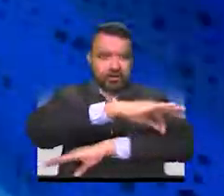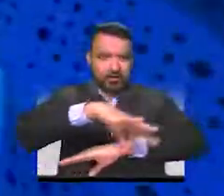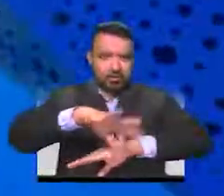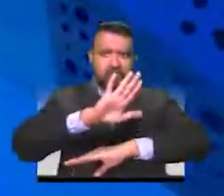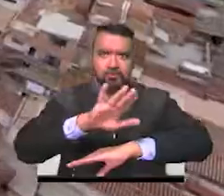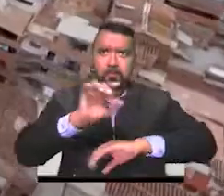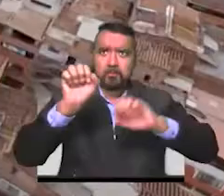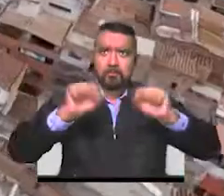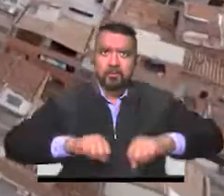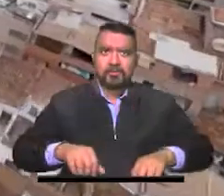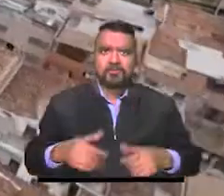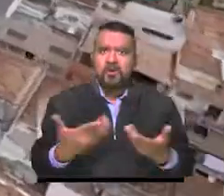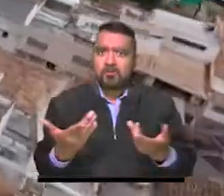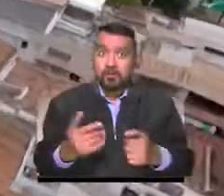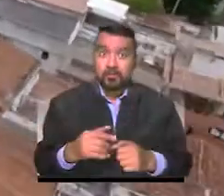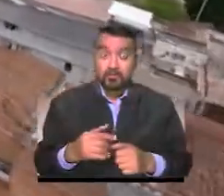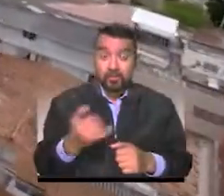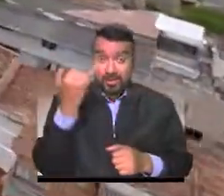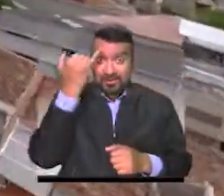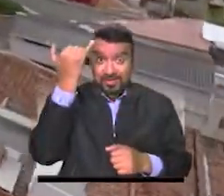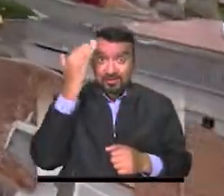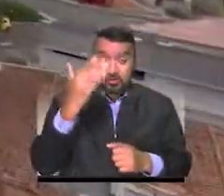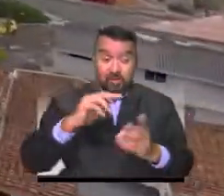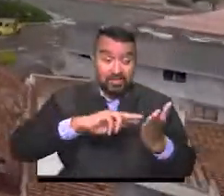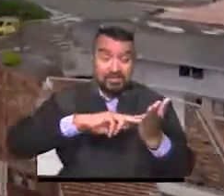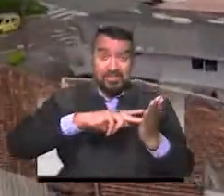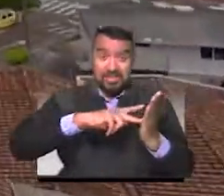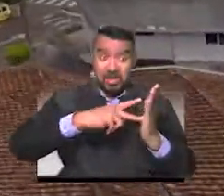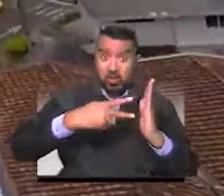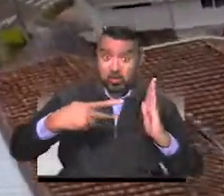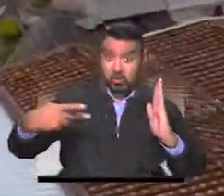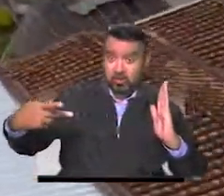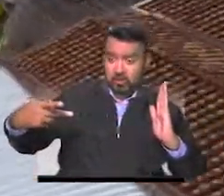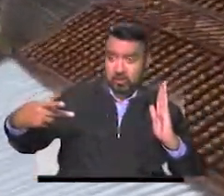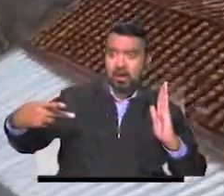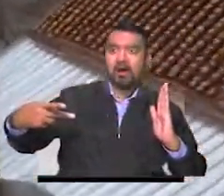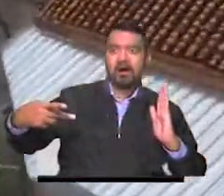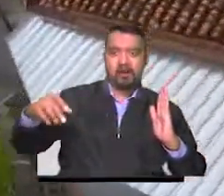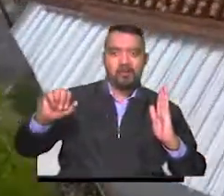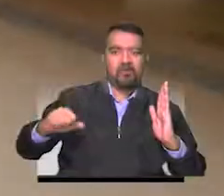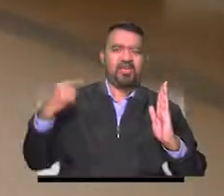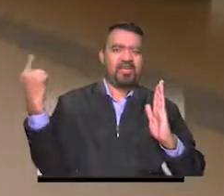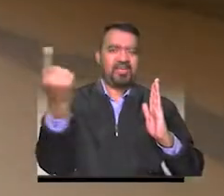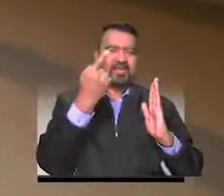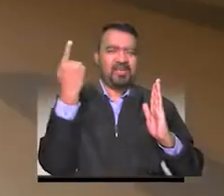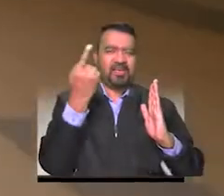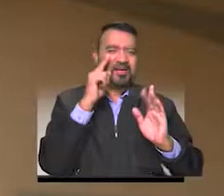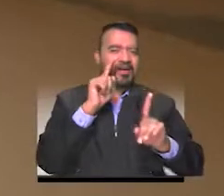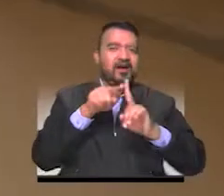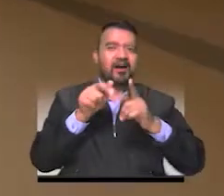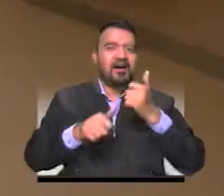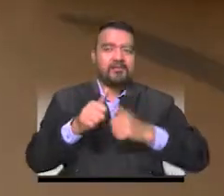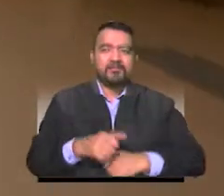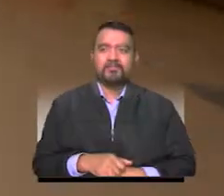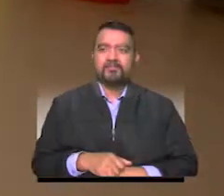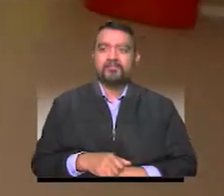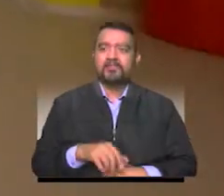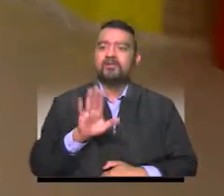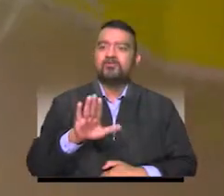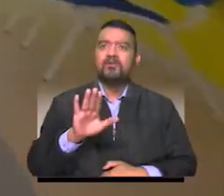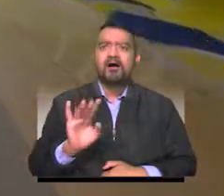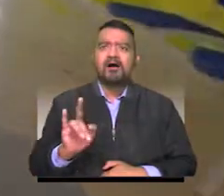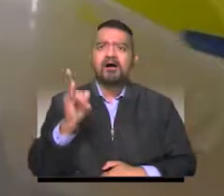nosotros hacemos a partir de origami? A través de tecnología y del diseño paramétrico podemos plantear la misma